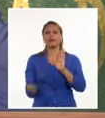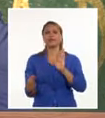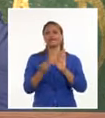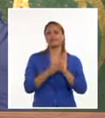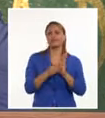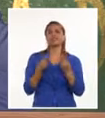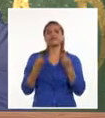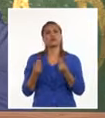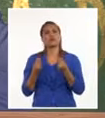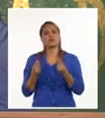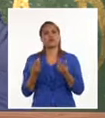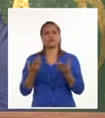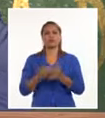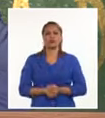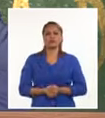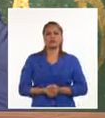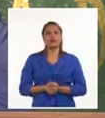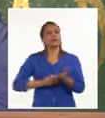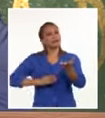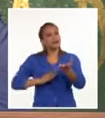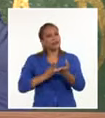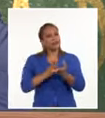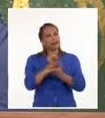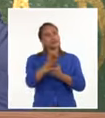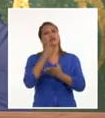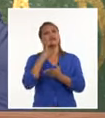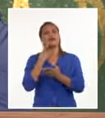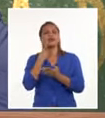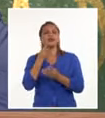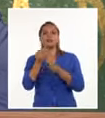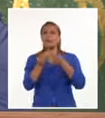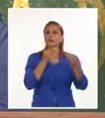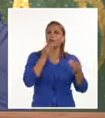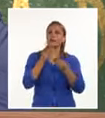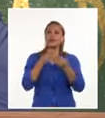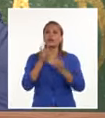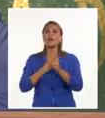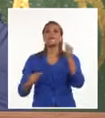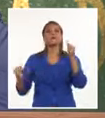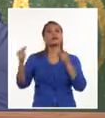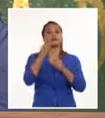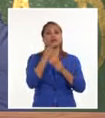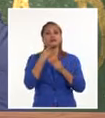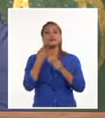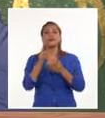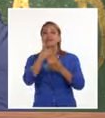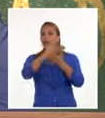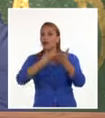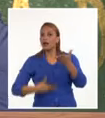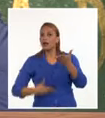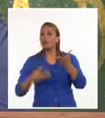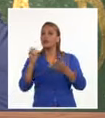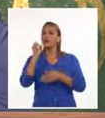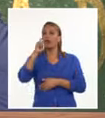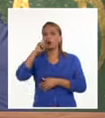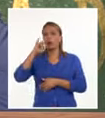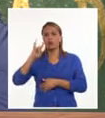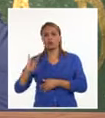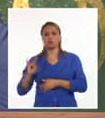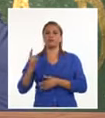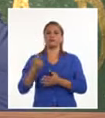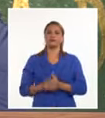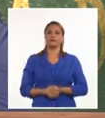cuándo van a continuar dándole la espalda a los principios y propósitos de la Carta de las Naciones Unidas. Entonces, yo creo